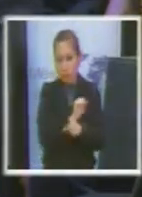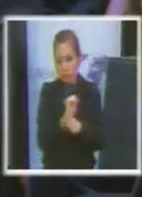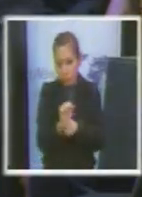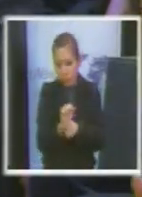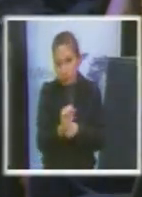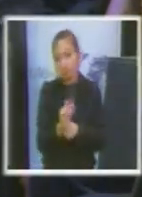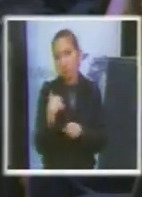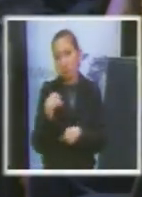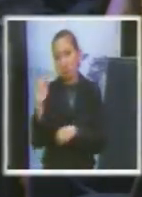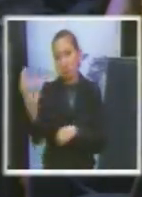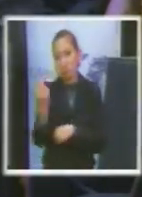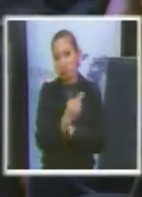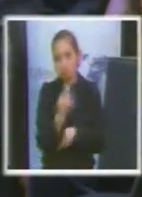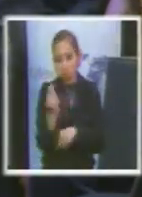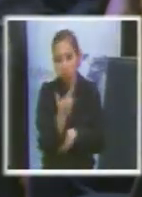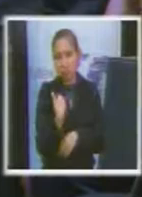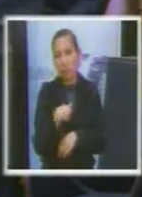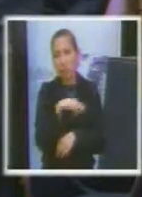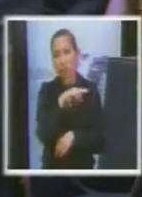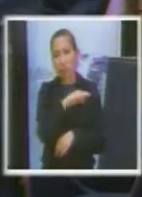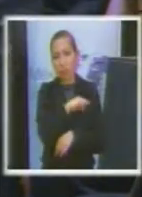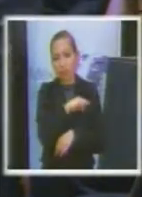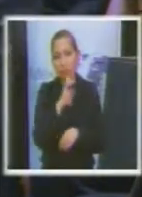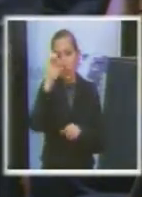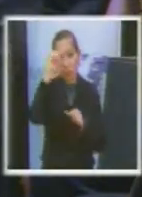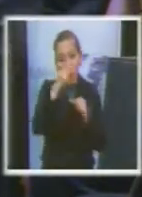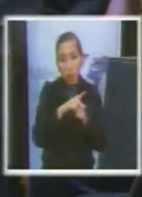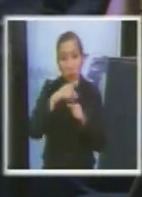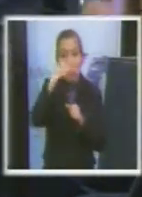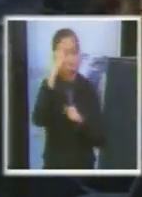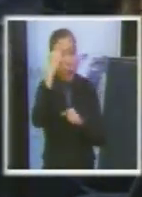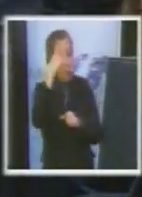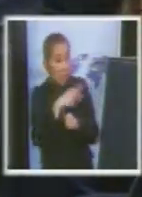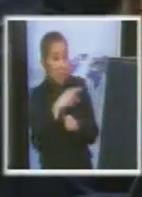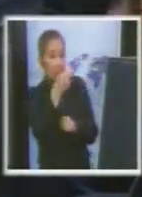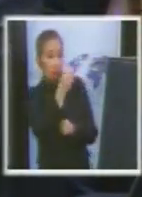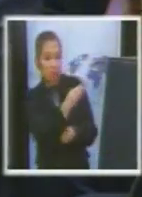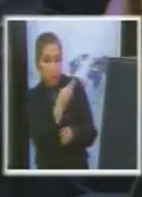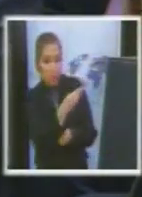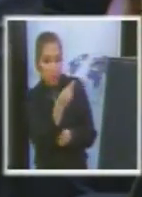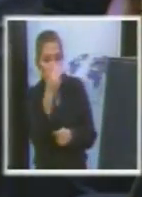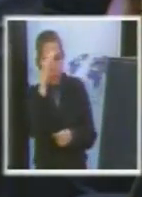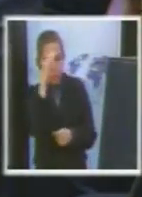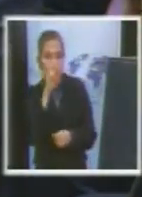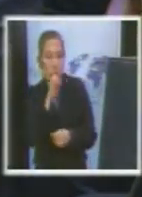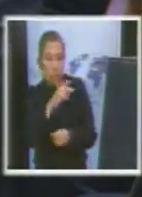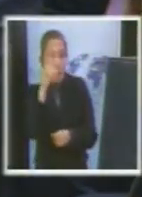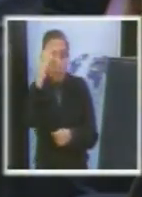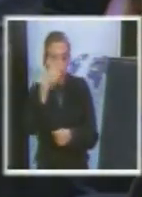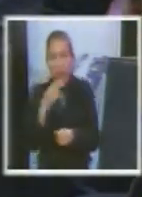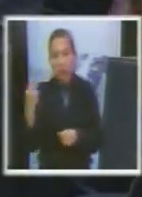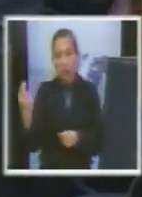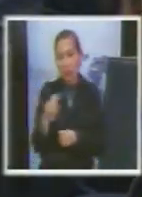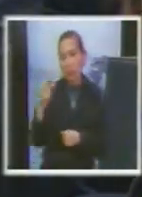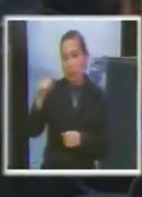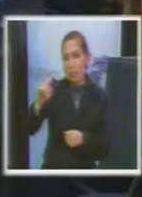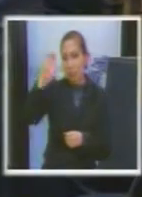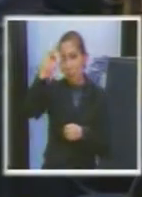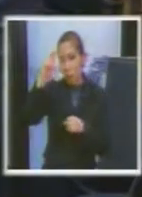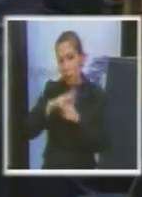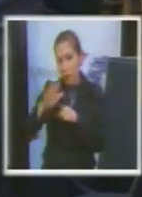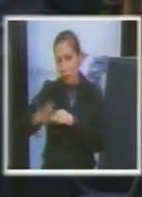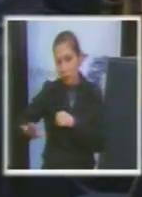que necesitamos nosotros, los europeos, a México, y pienso también que México necesita a la